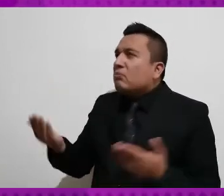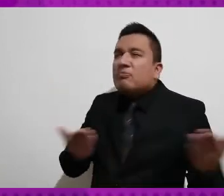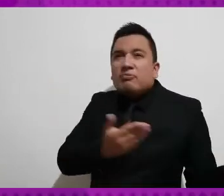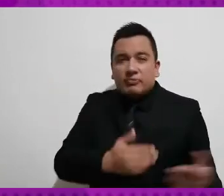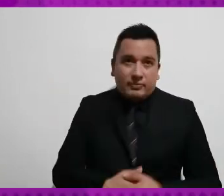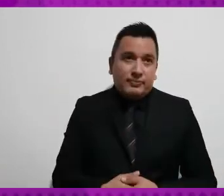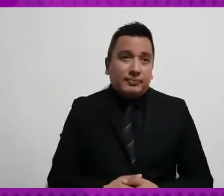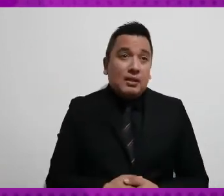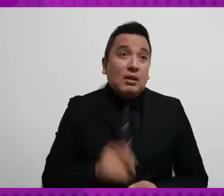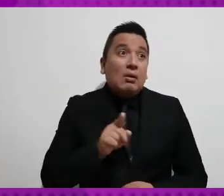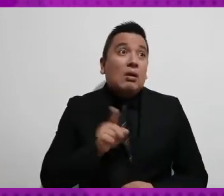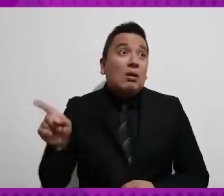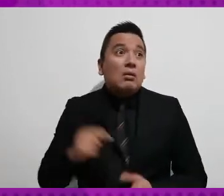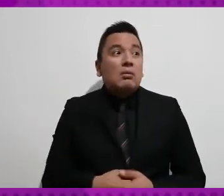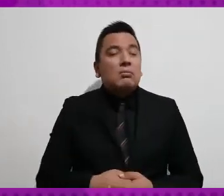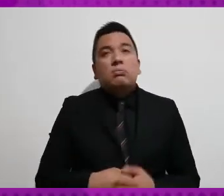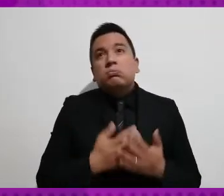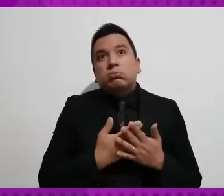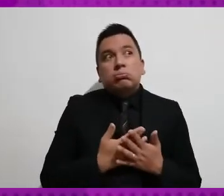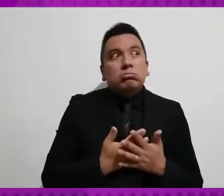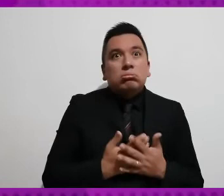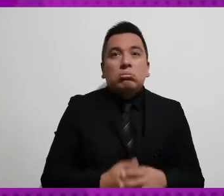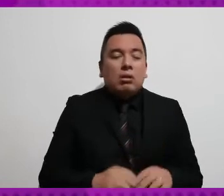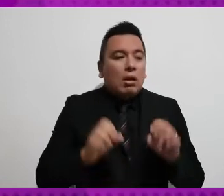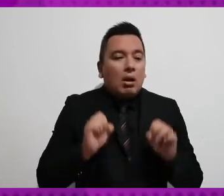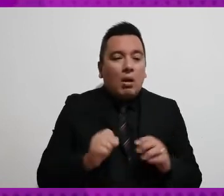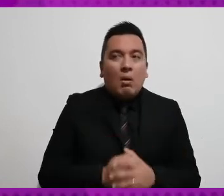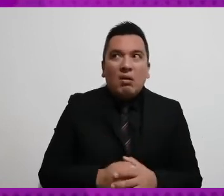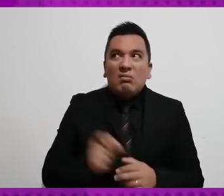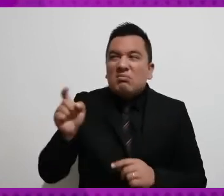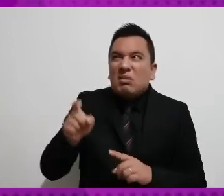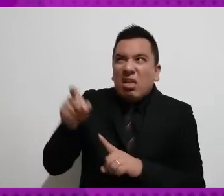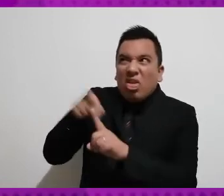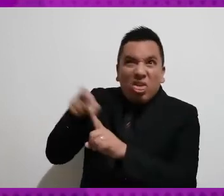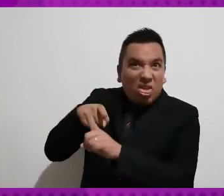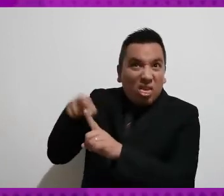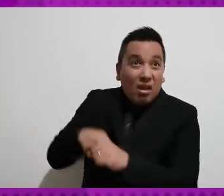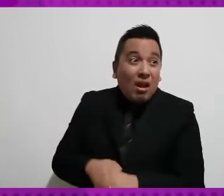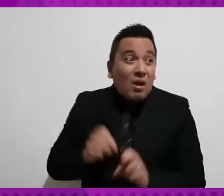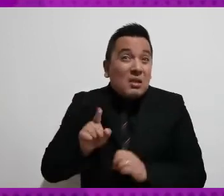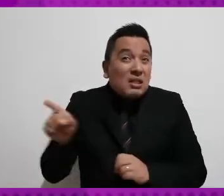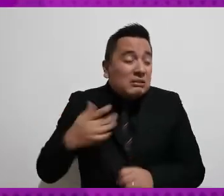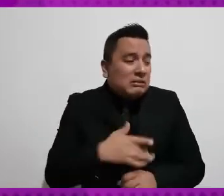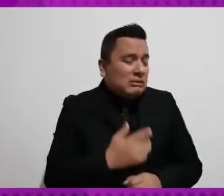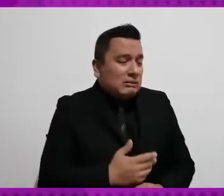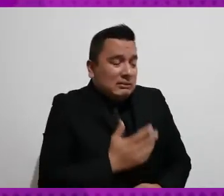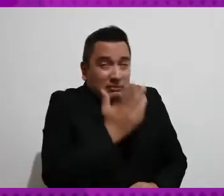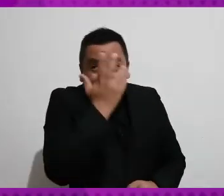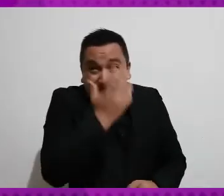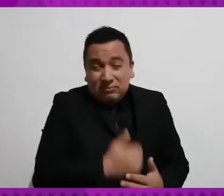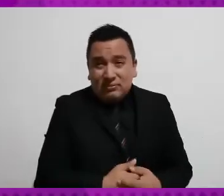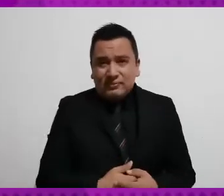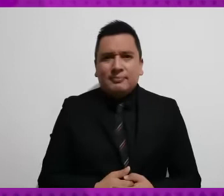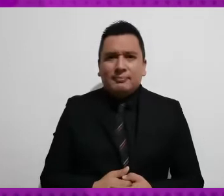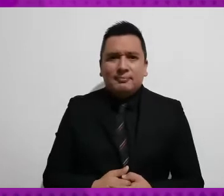hacerlos pasar un momento de señalamiento vergonzoso en el momento en el cual ellos